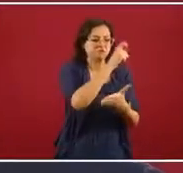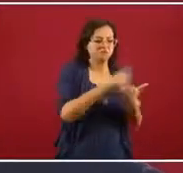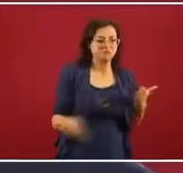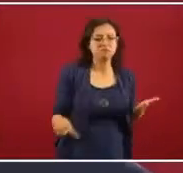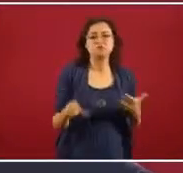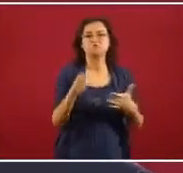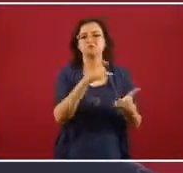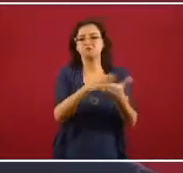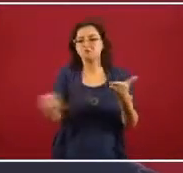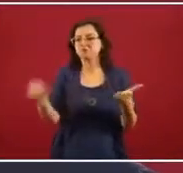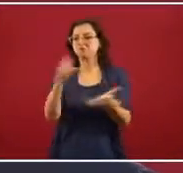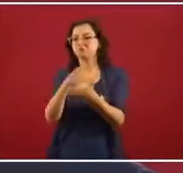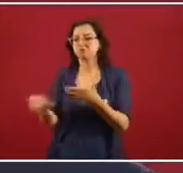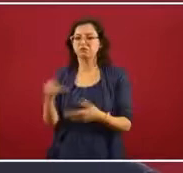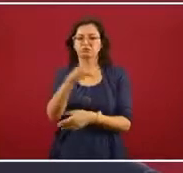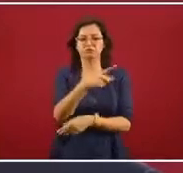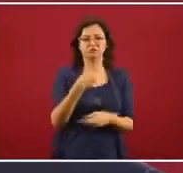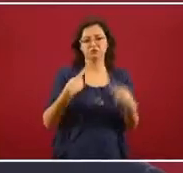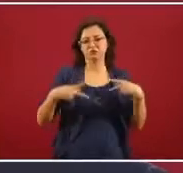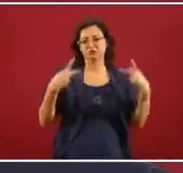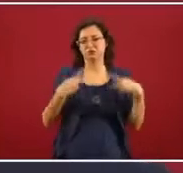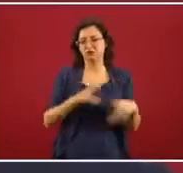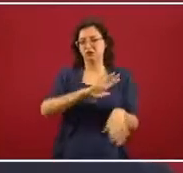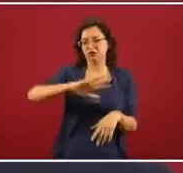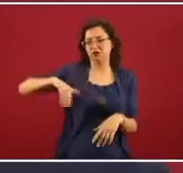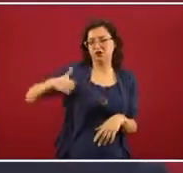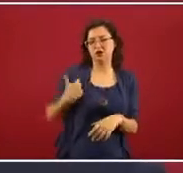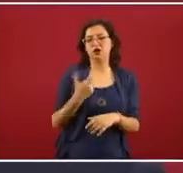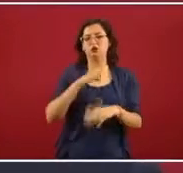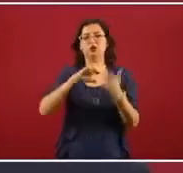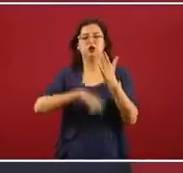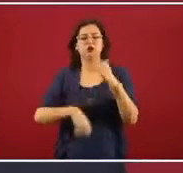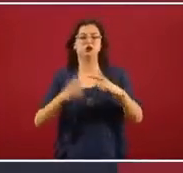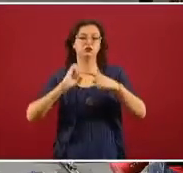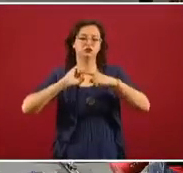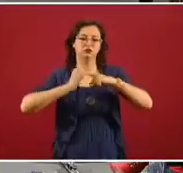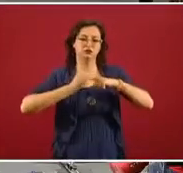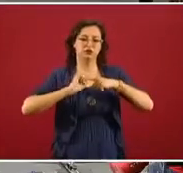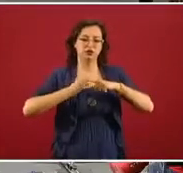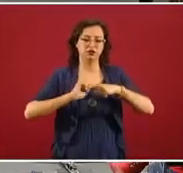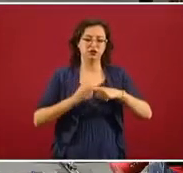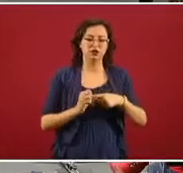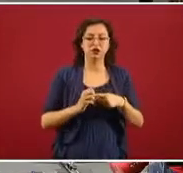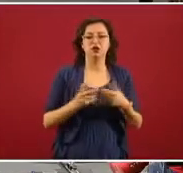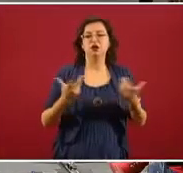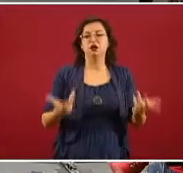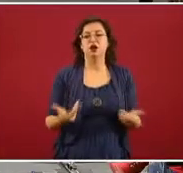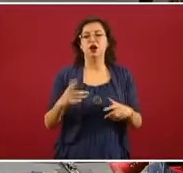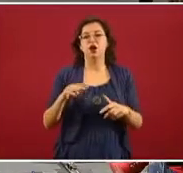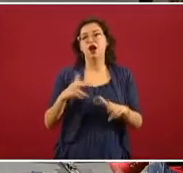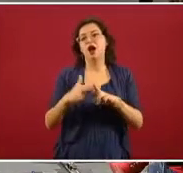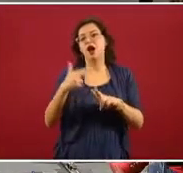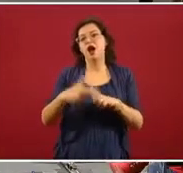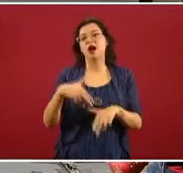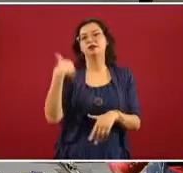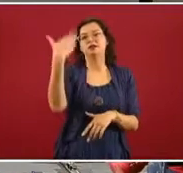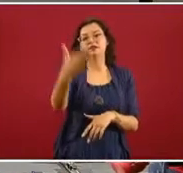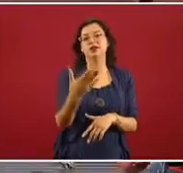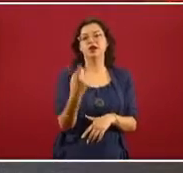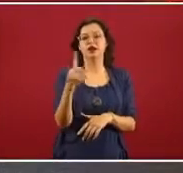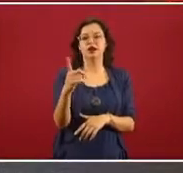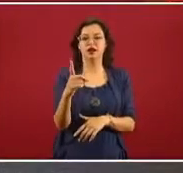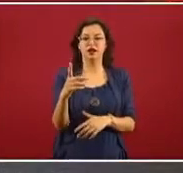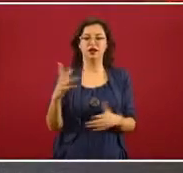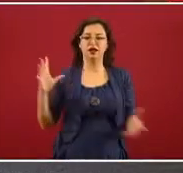los principales acopiadores. Por ejemplo, el frijol. Termina la cosecha de frijol en diciembre. El frijol ya